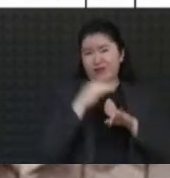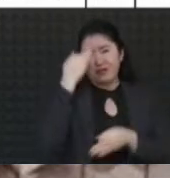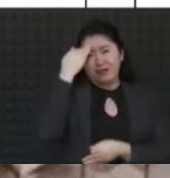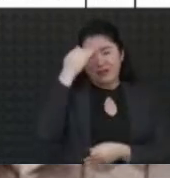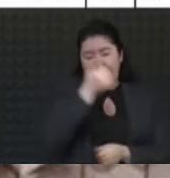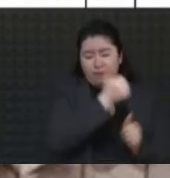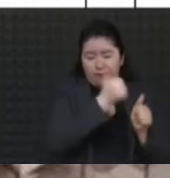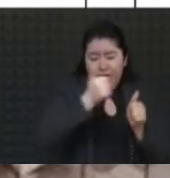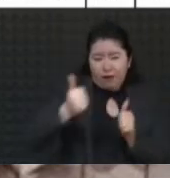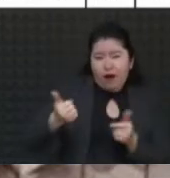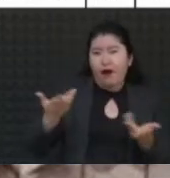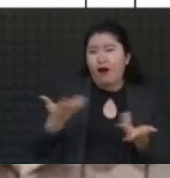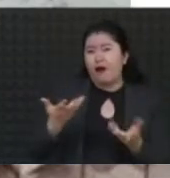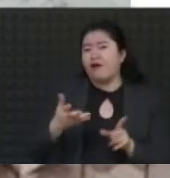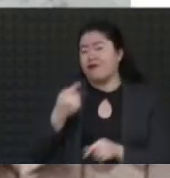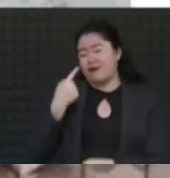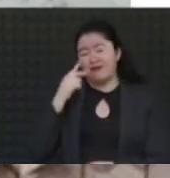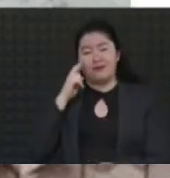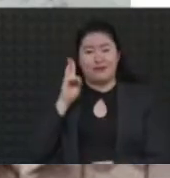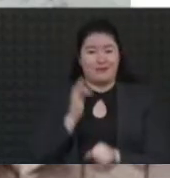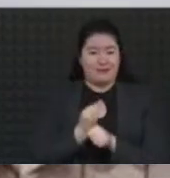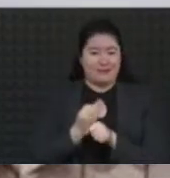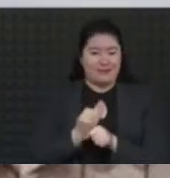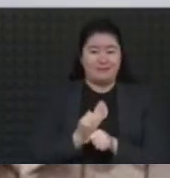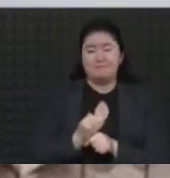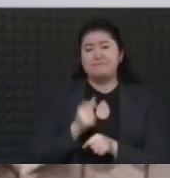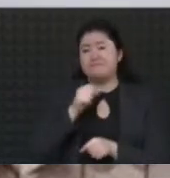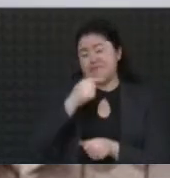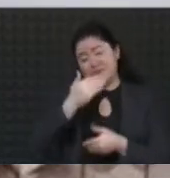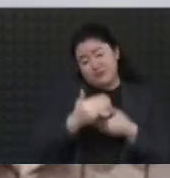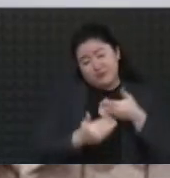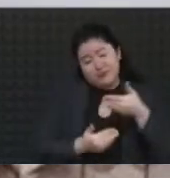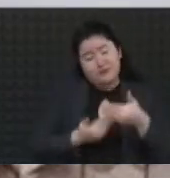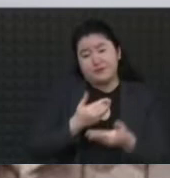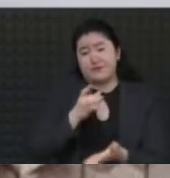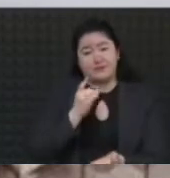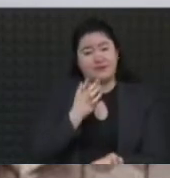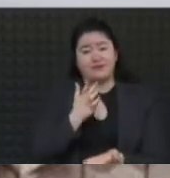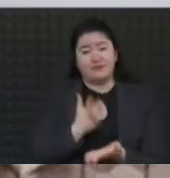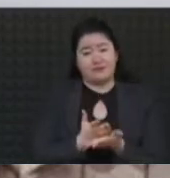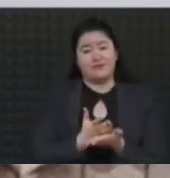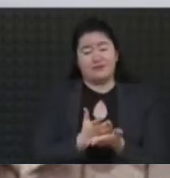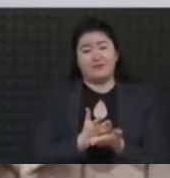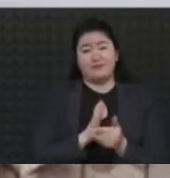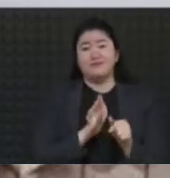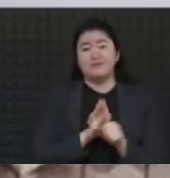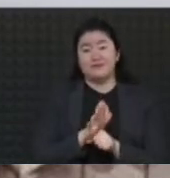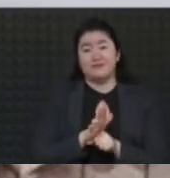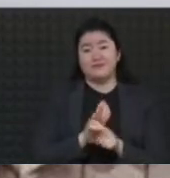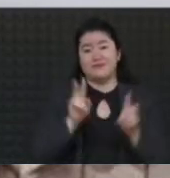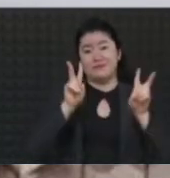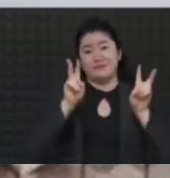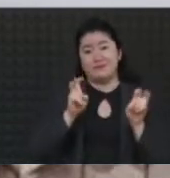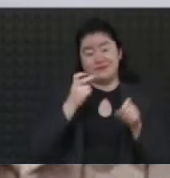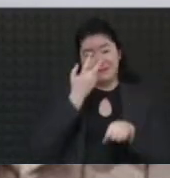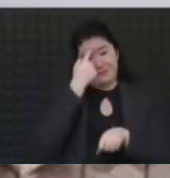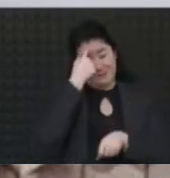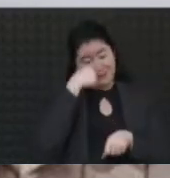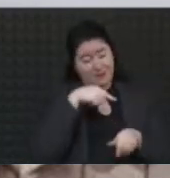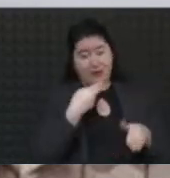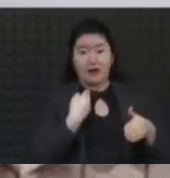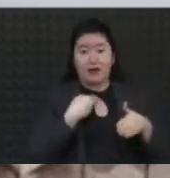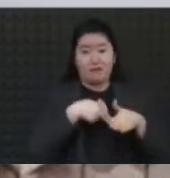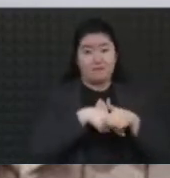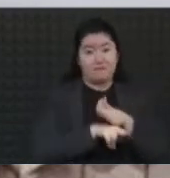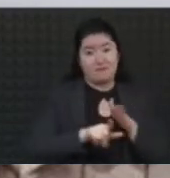frentes. Entonces, pues hasta aquí los avances de la rehabilitación, reforzamiento y